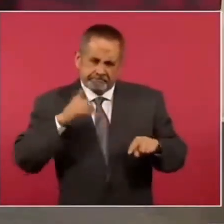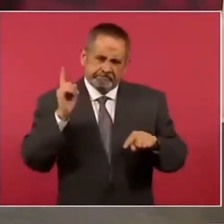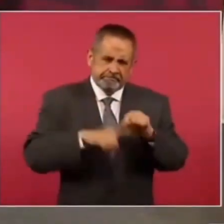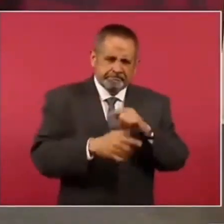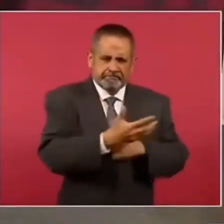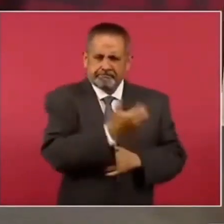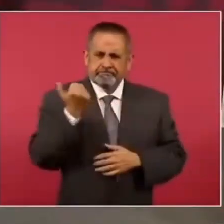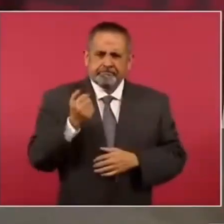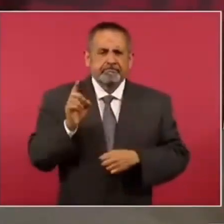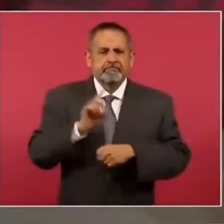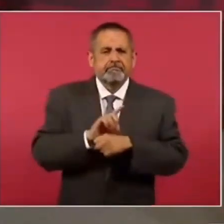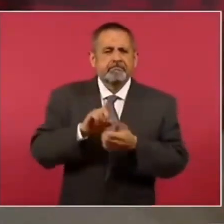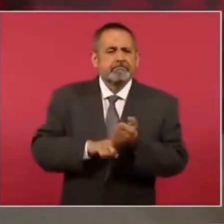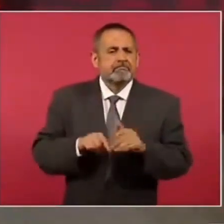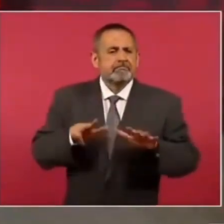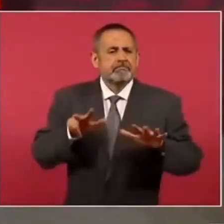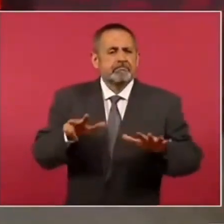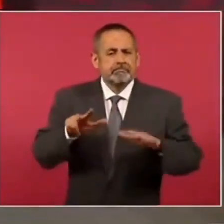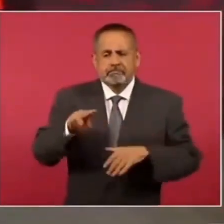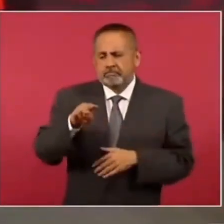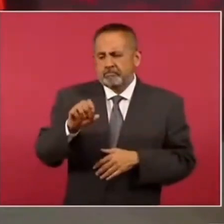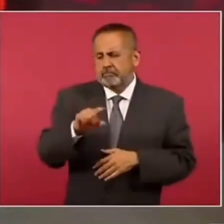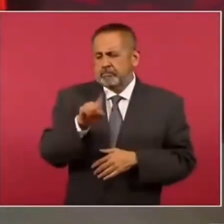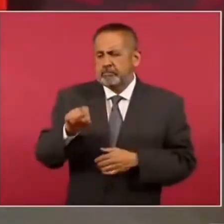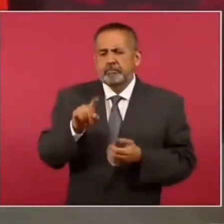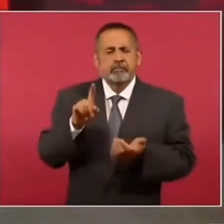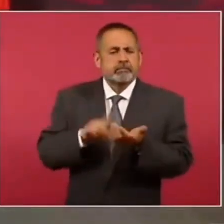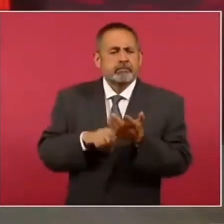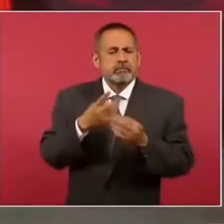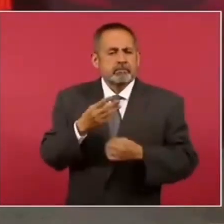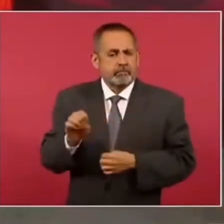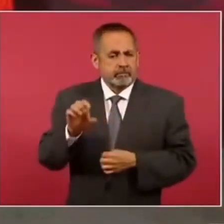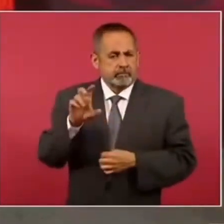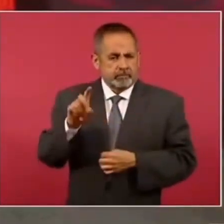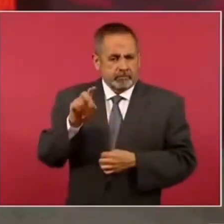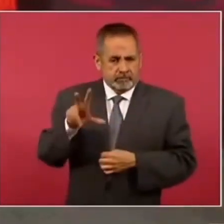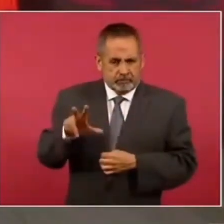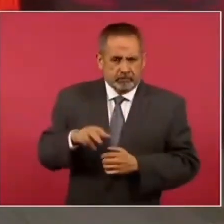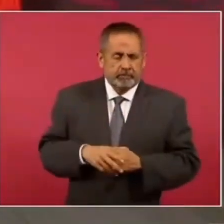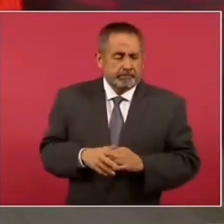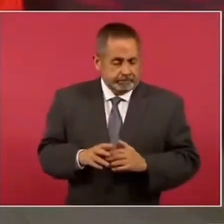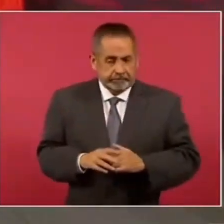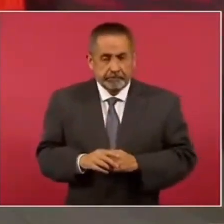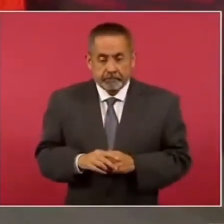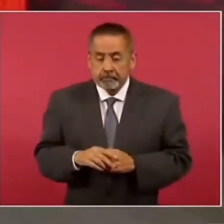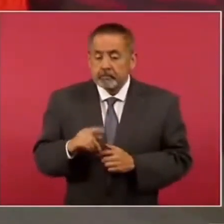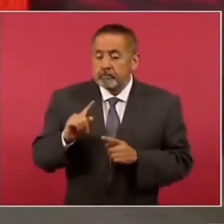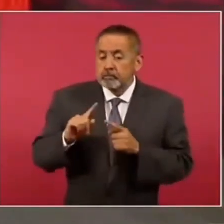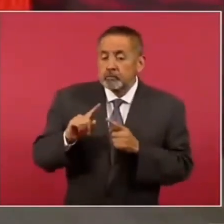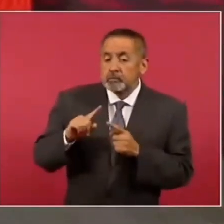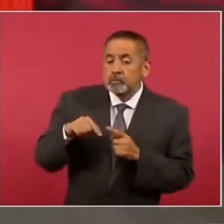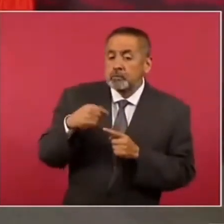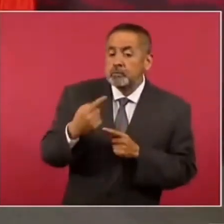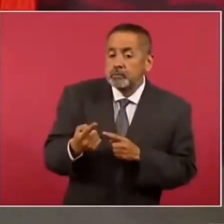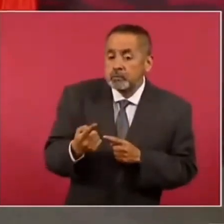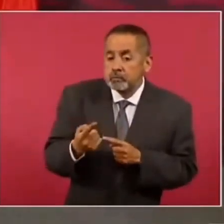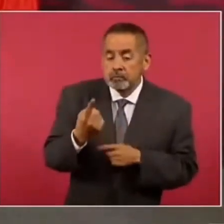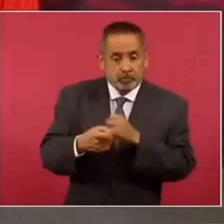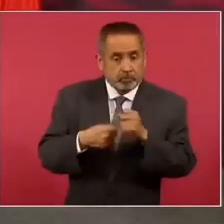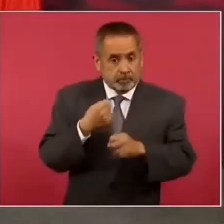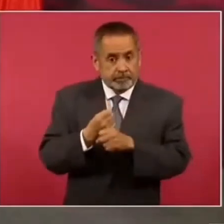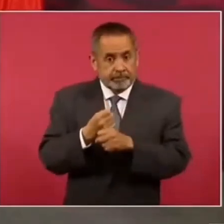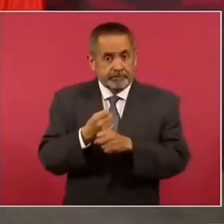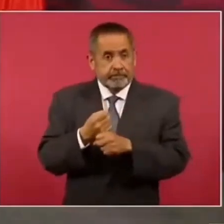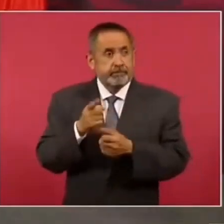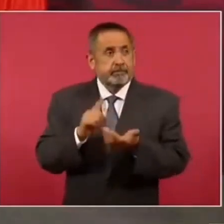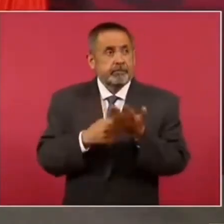un 18 de marzo de 1938, y al año siguiente, en el